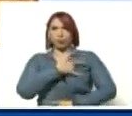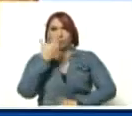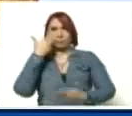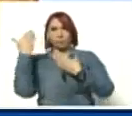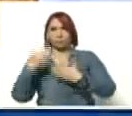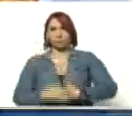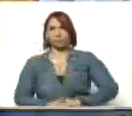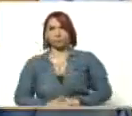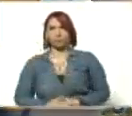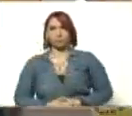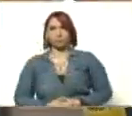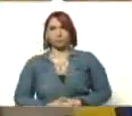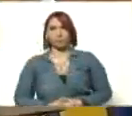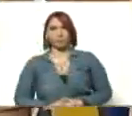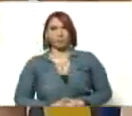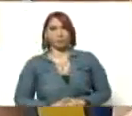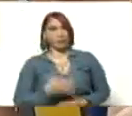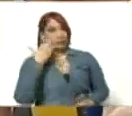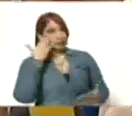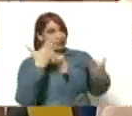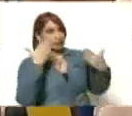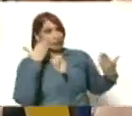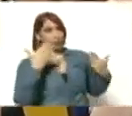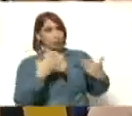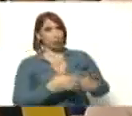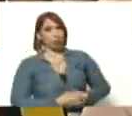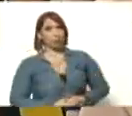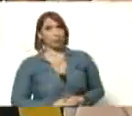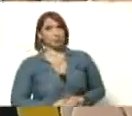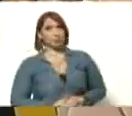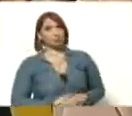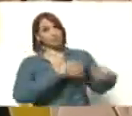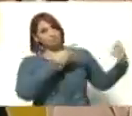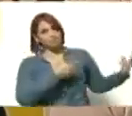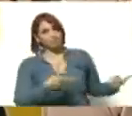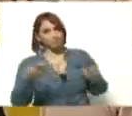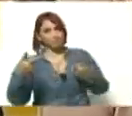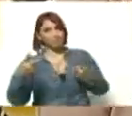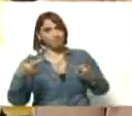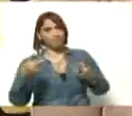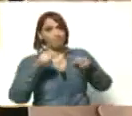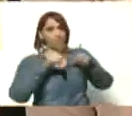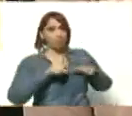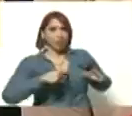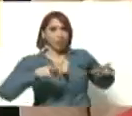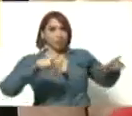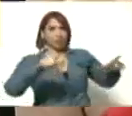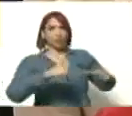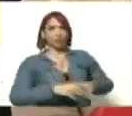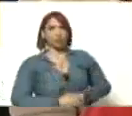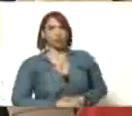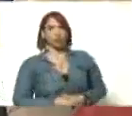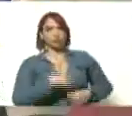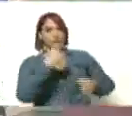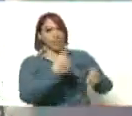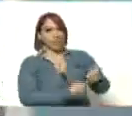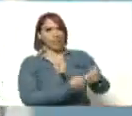priorizadas. Sí, bueno, saludo y nuevamente bienvenida a este espacio, hermana de